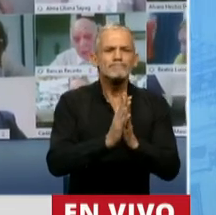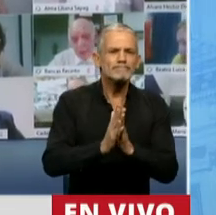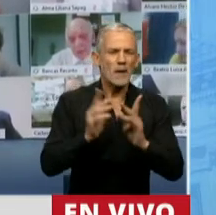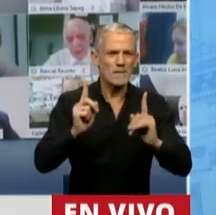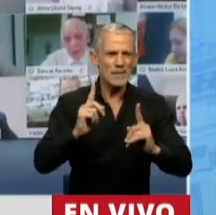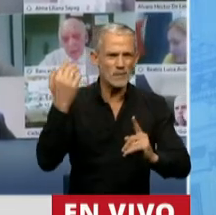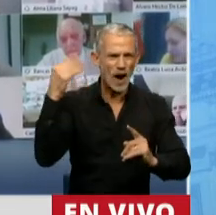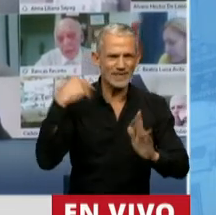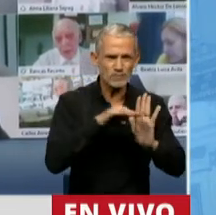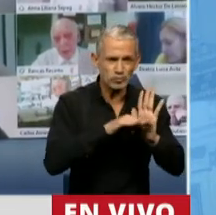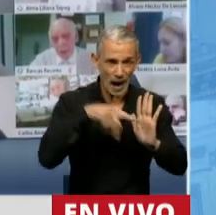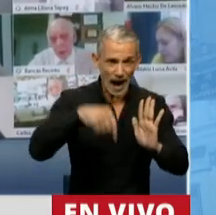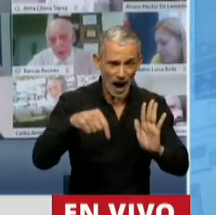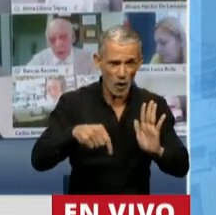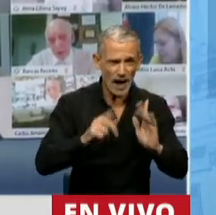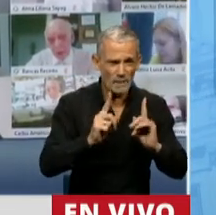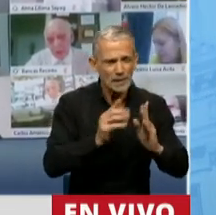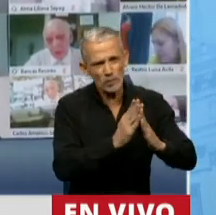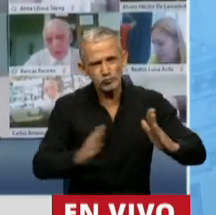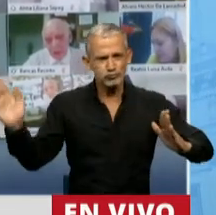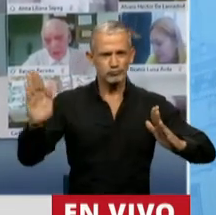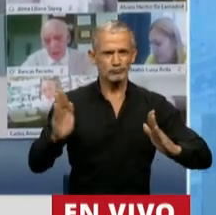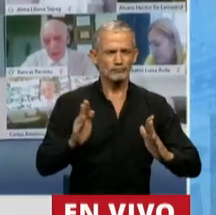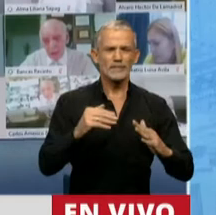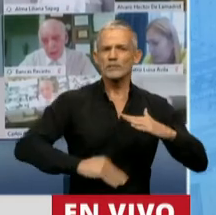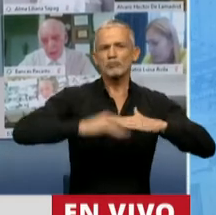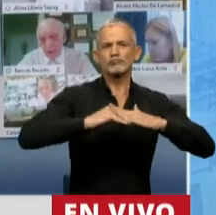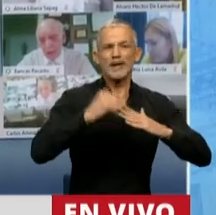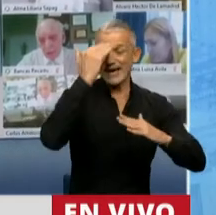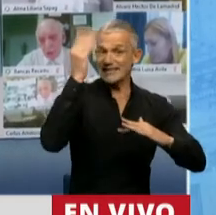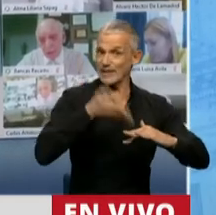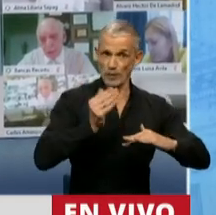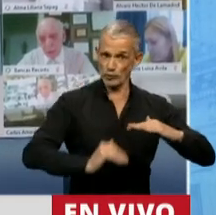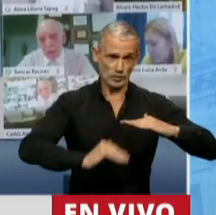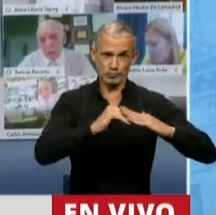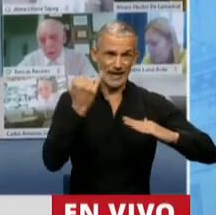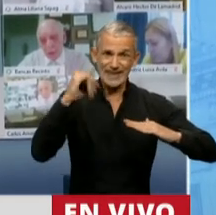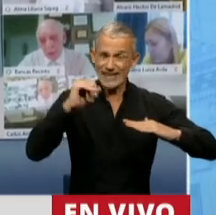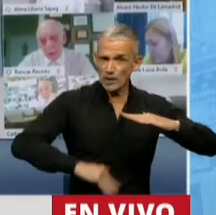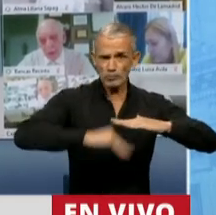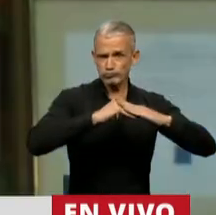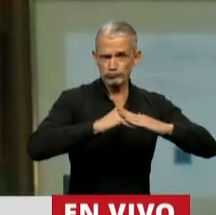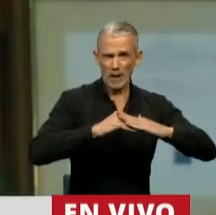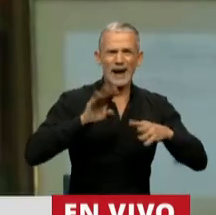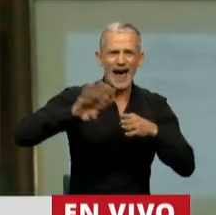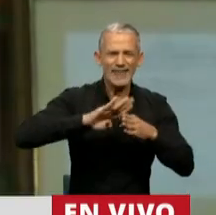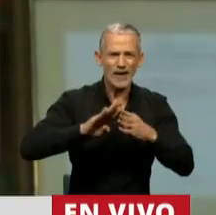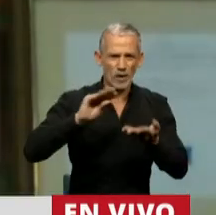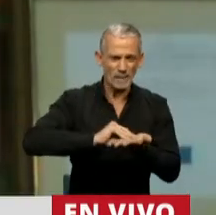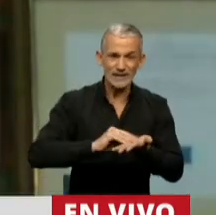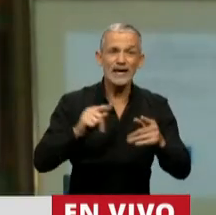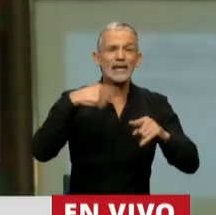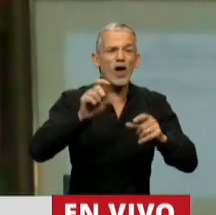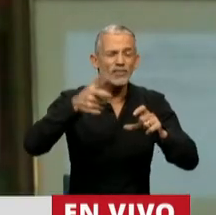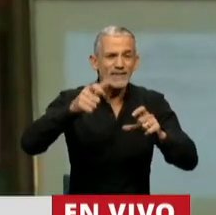mismas condiciones que actualmente existen, que le fijan un tope de un 15% de tasa a las provincias y el